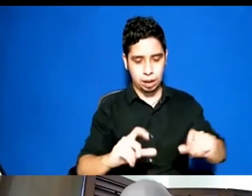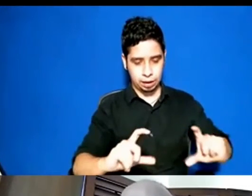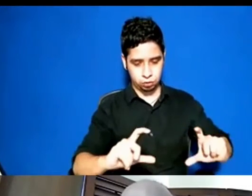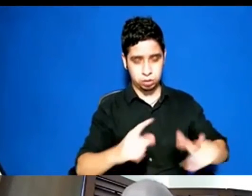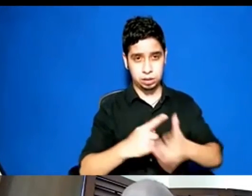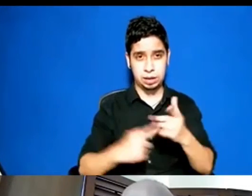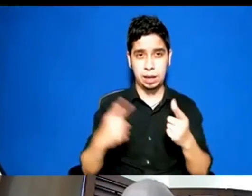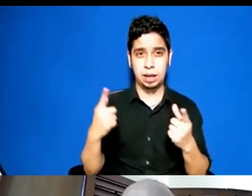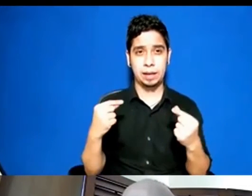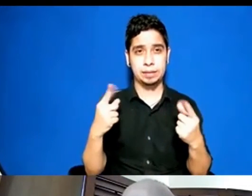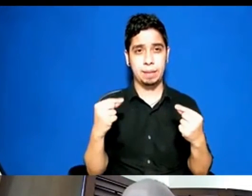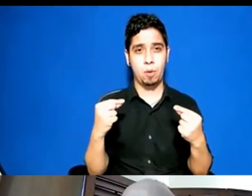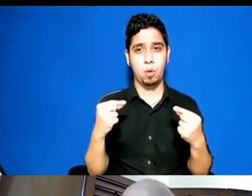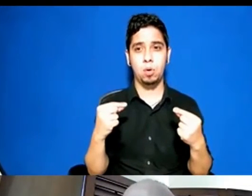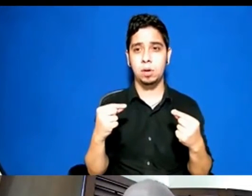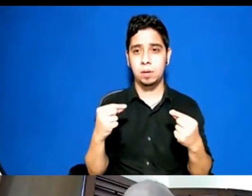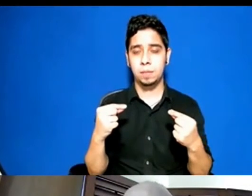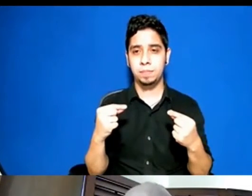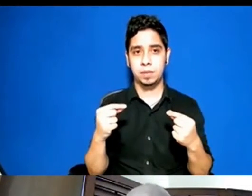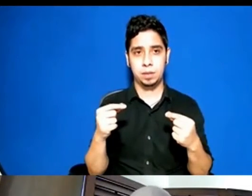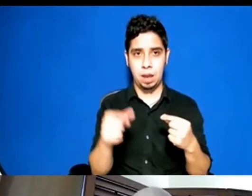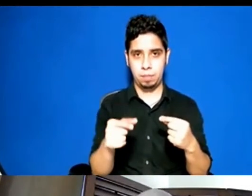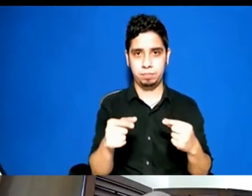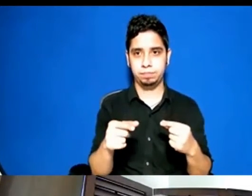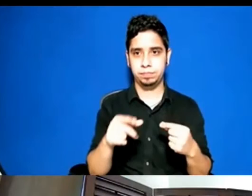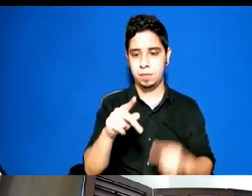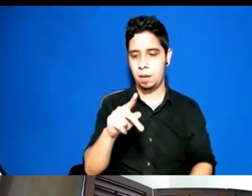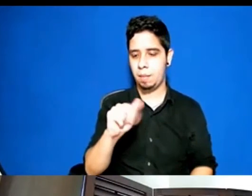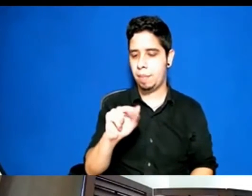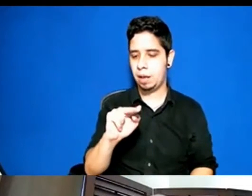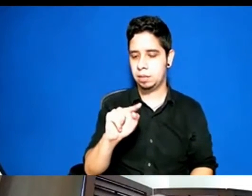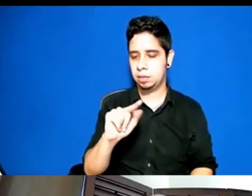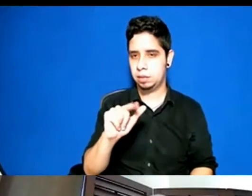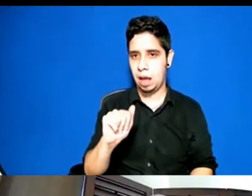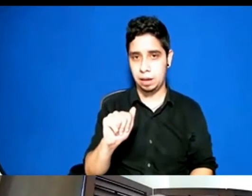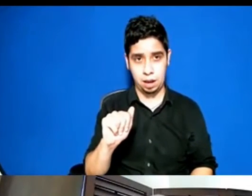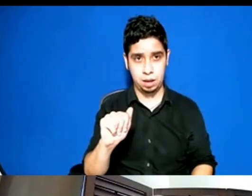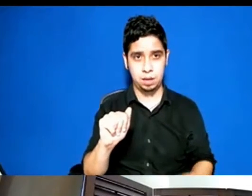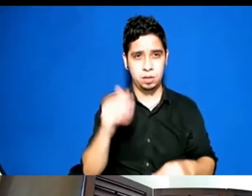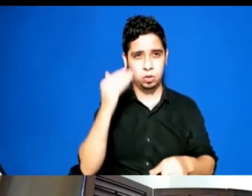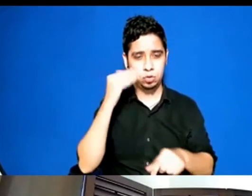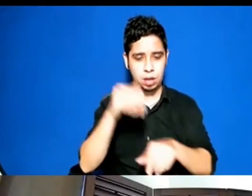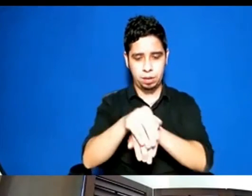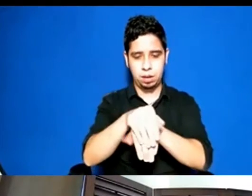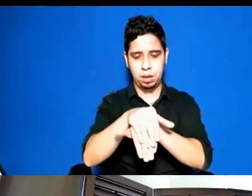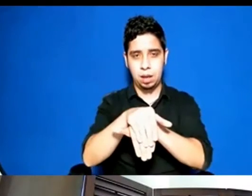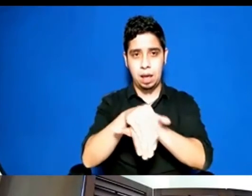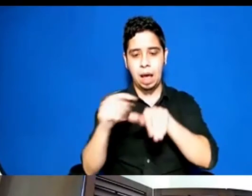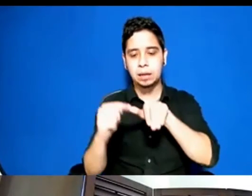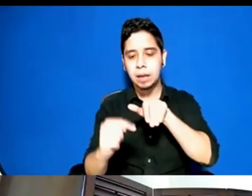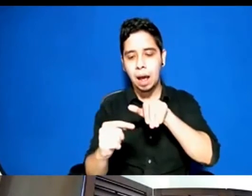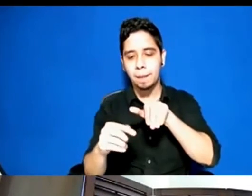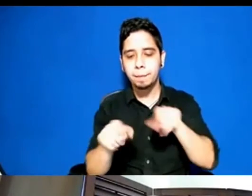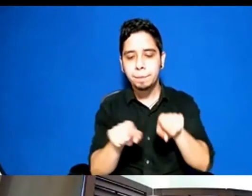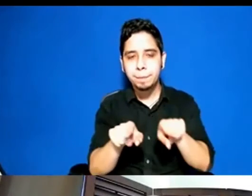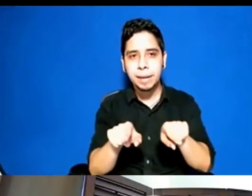colocamos unas pantallas con una numeración en las aletas traseras, con un número. Okay. Y